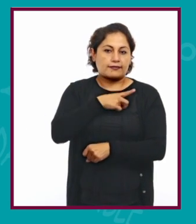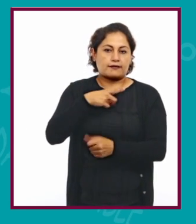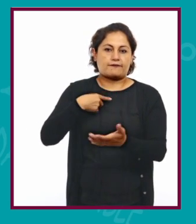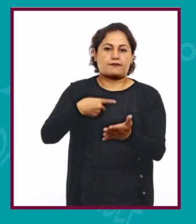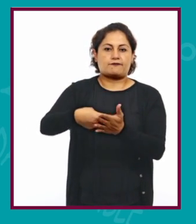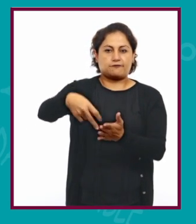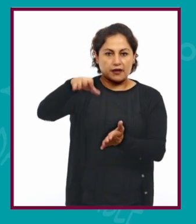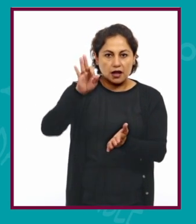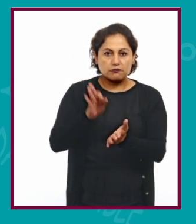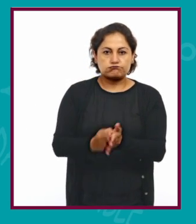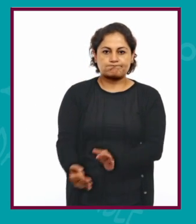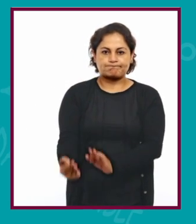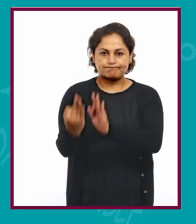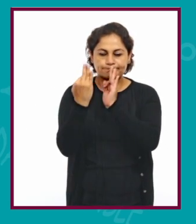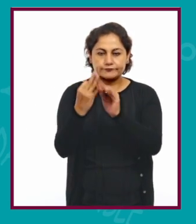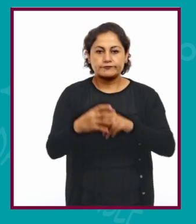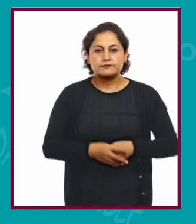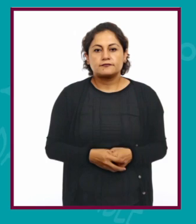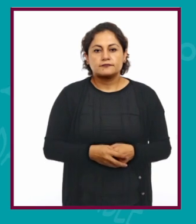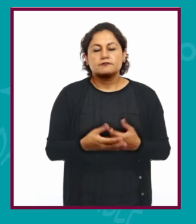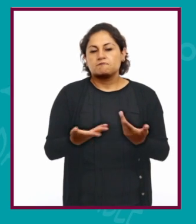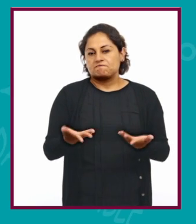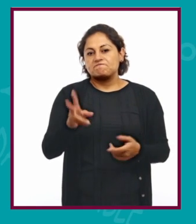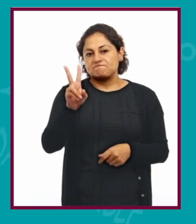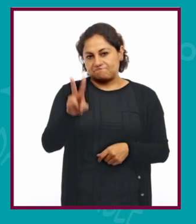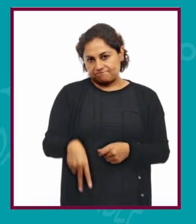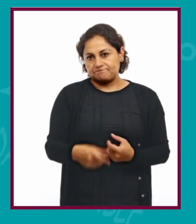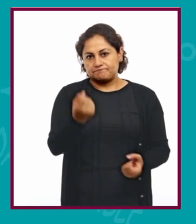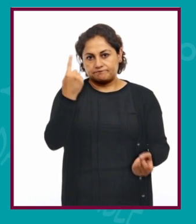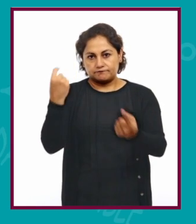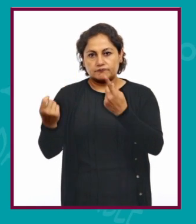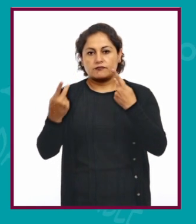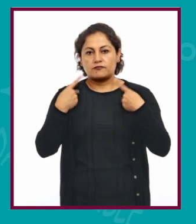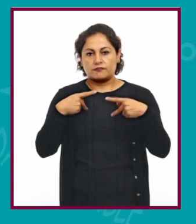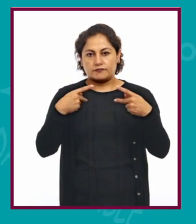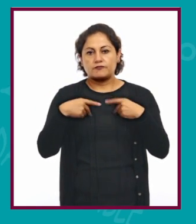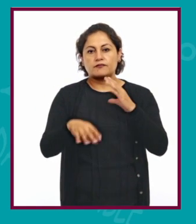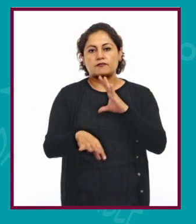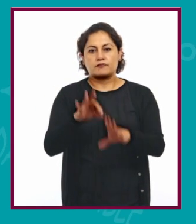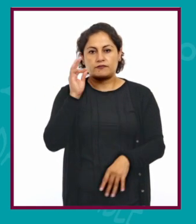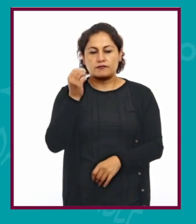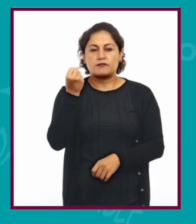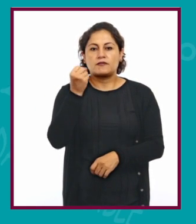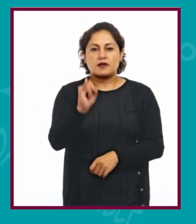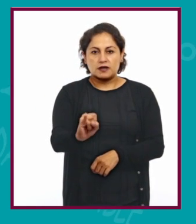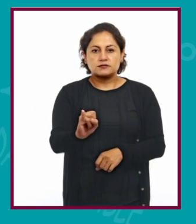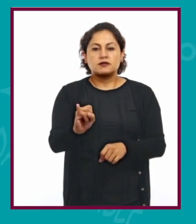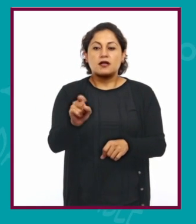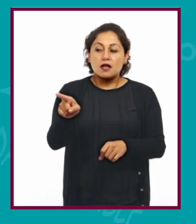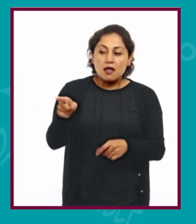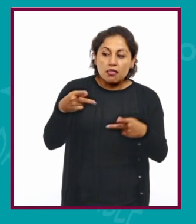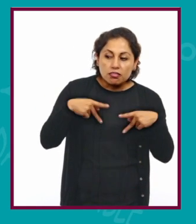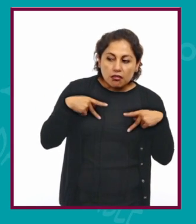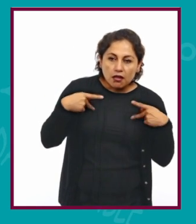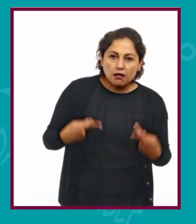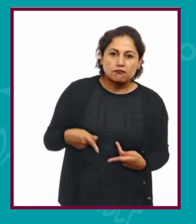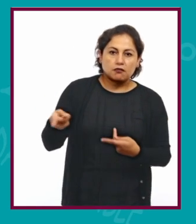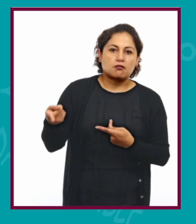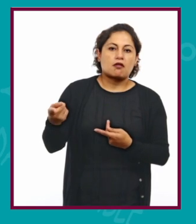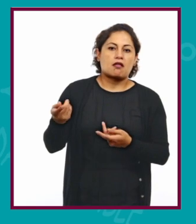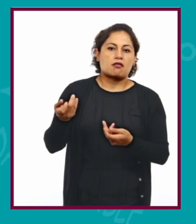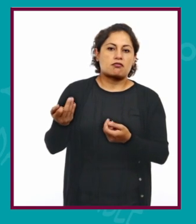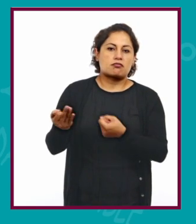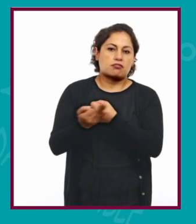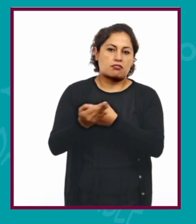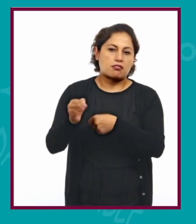la valentía para enfrentarse a él. Por lo regular, las personas eligen al más débil porque son los que menos se pueden defender